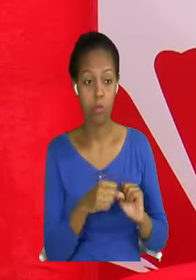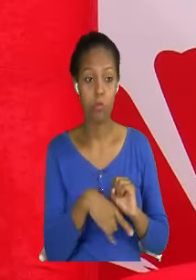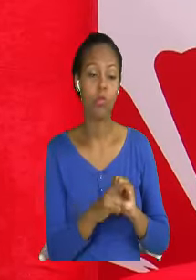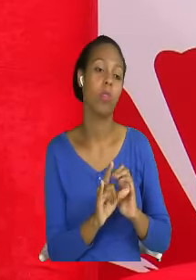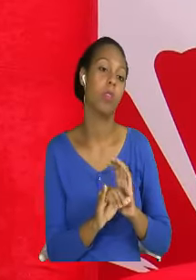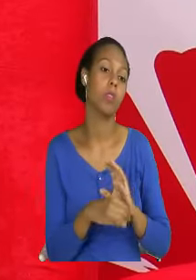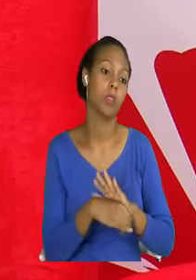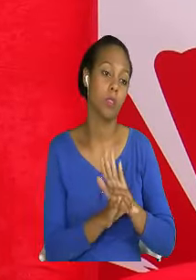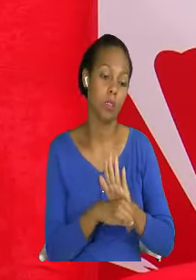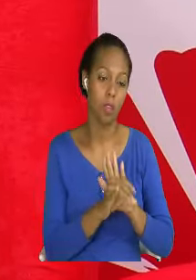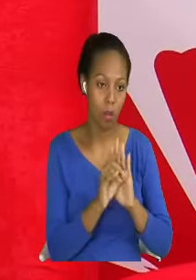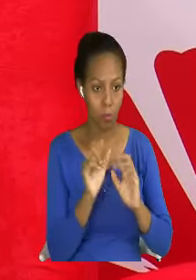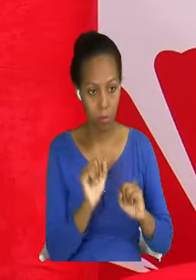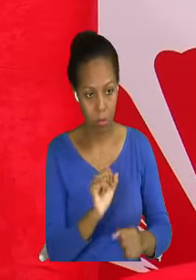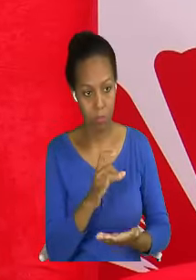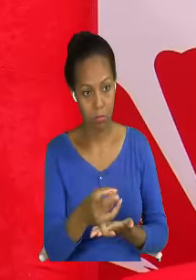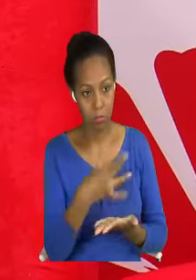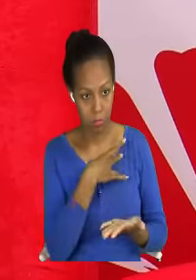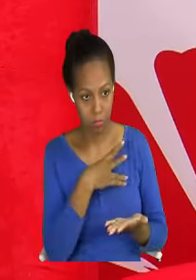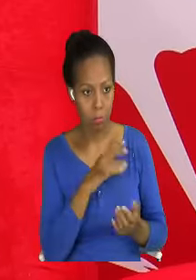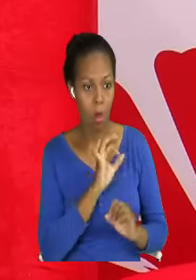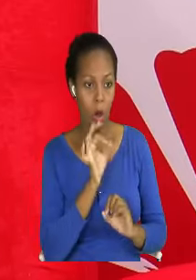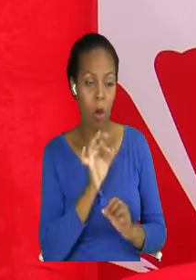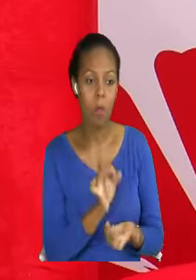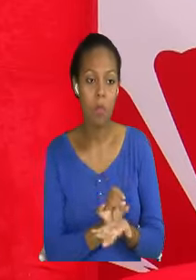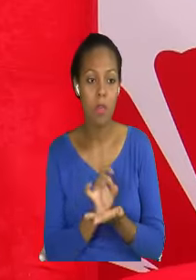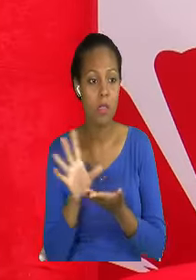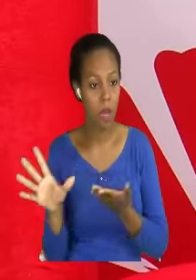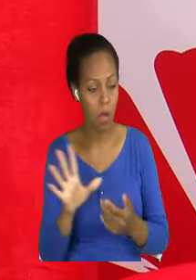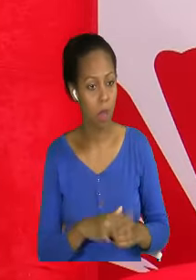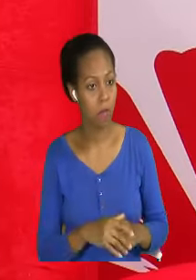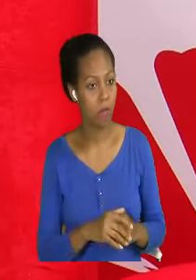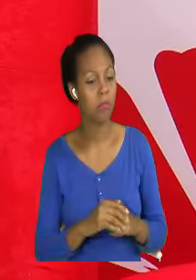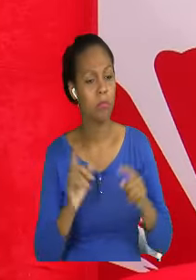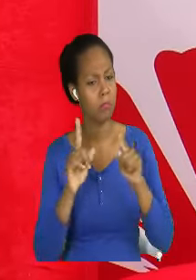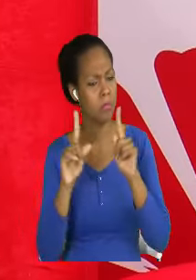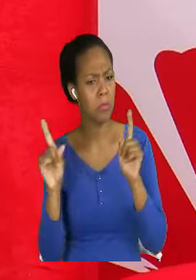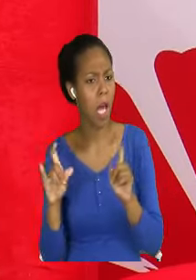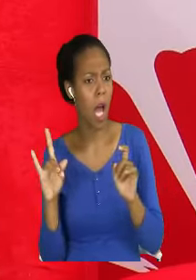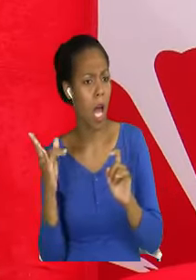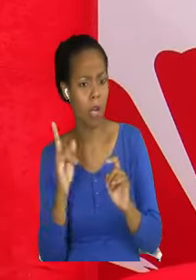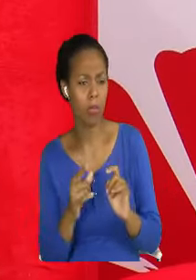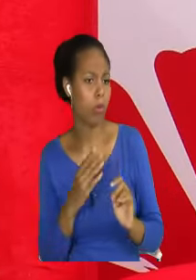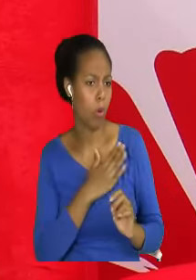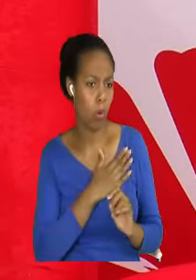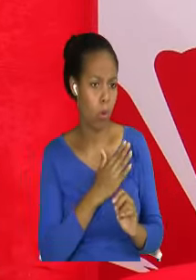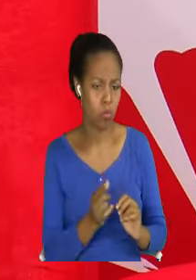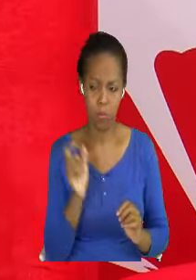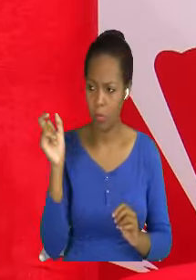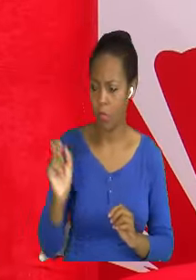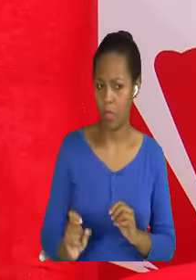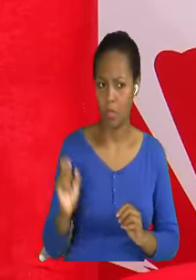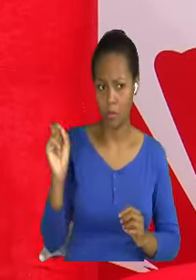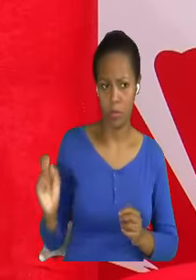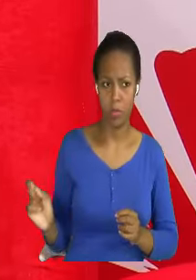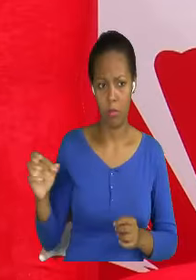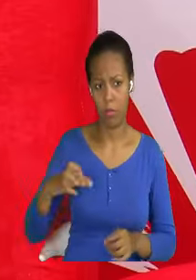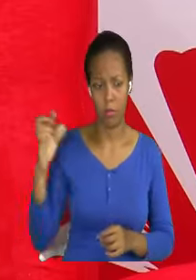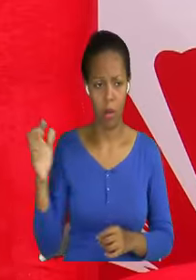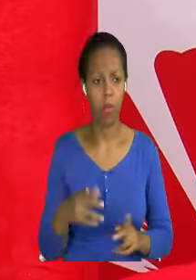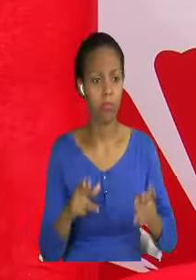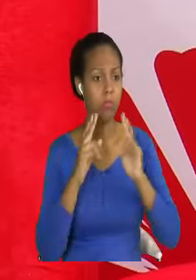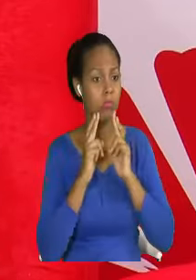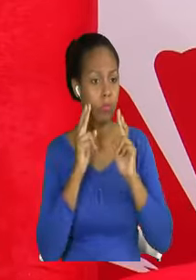un mensajito a través del direct, nos envían el interrogante que tengan y acá nuestras profesionales estarán dispuestas a responderles